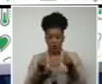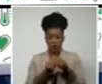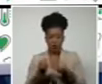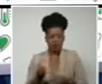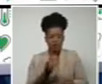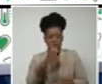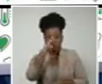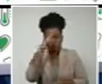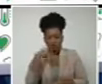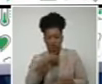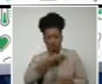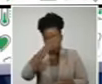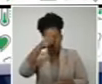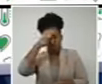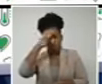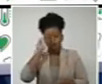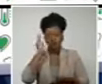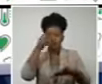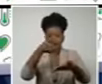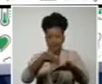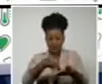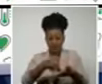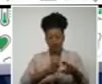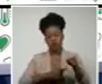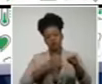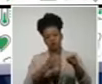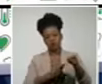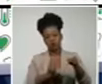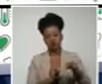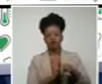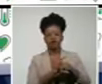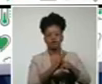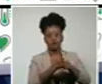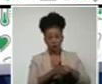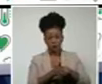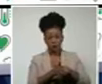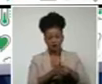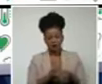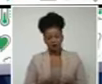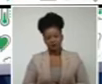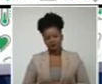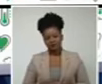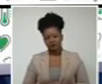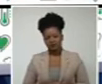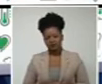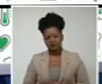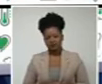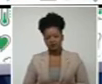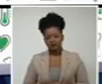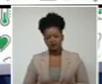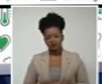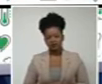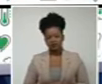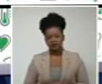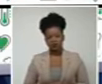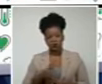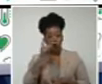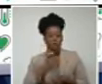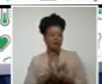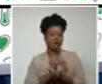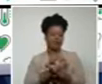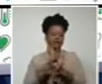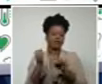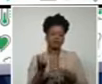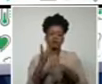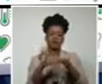como parte de esa misión solidaria a ese país del Golfo de Guinea. Hablamos del doctor Dixan, especialista de primer grado en medicina